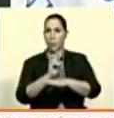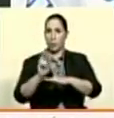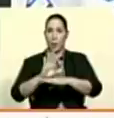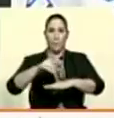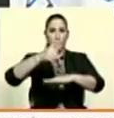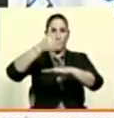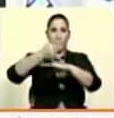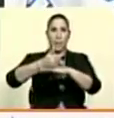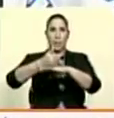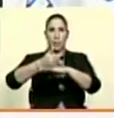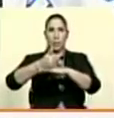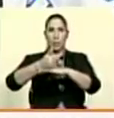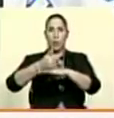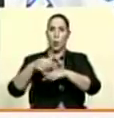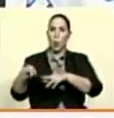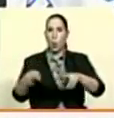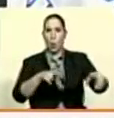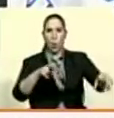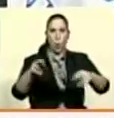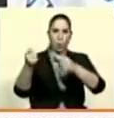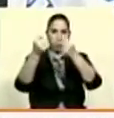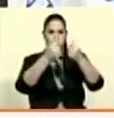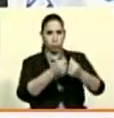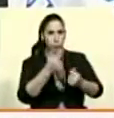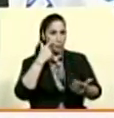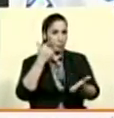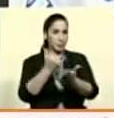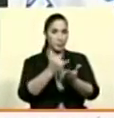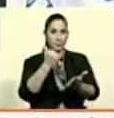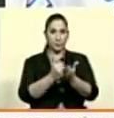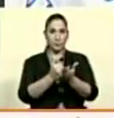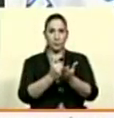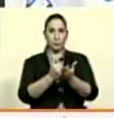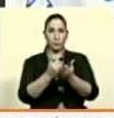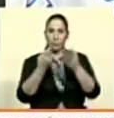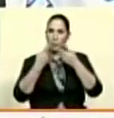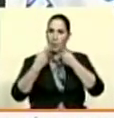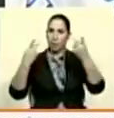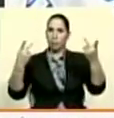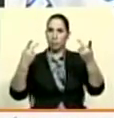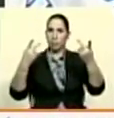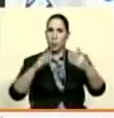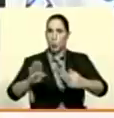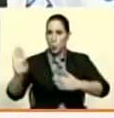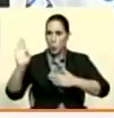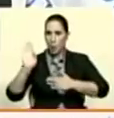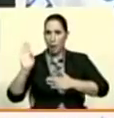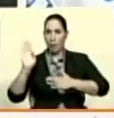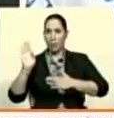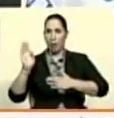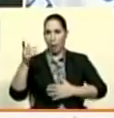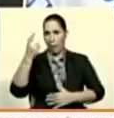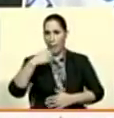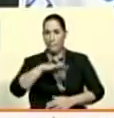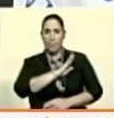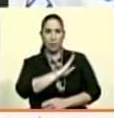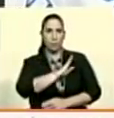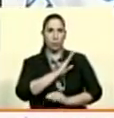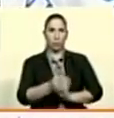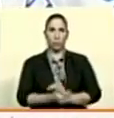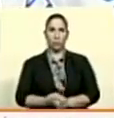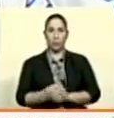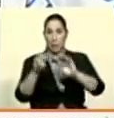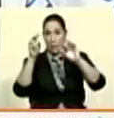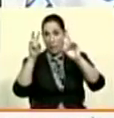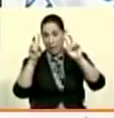control fiscal para comprobar la veracidad de la declaración jurada de patrimonio y comprende el examen y